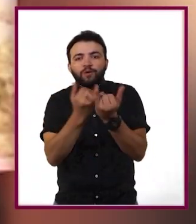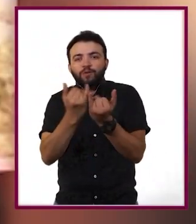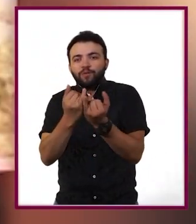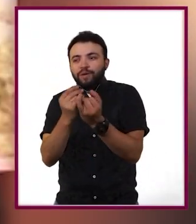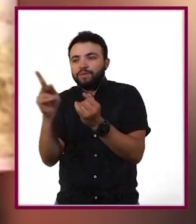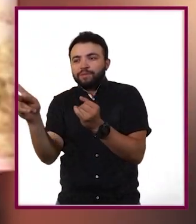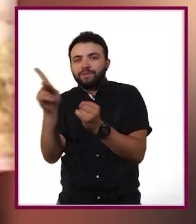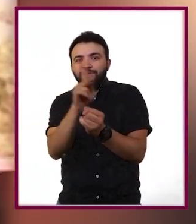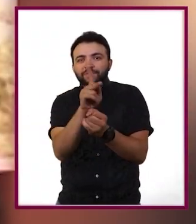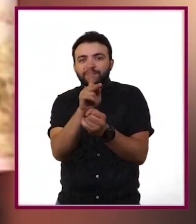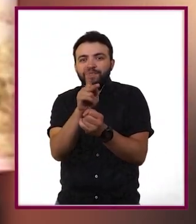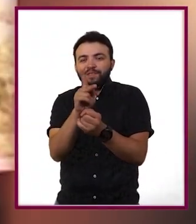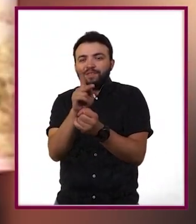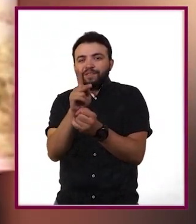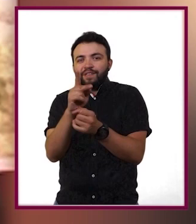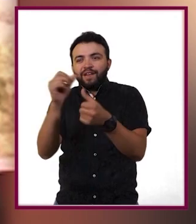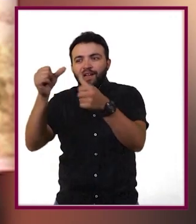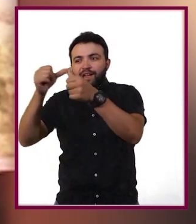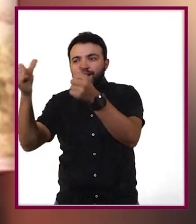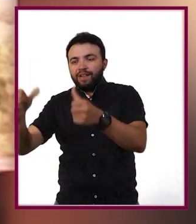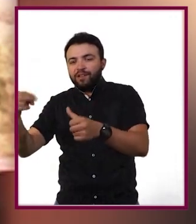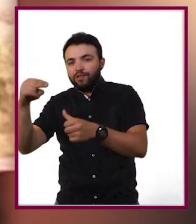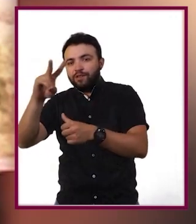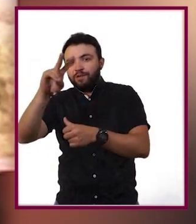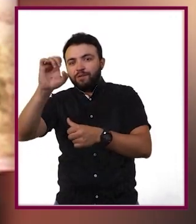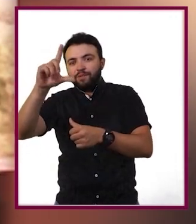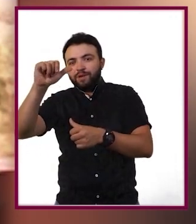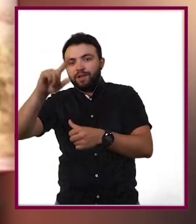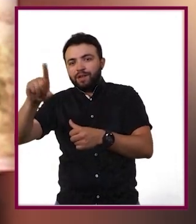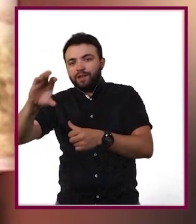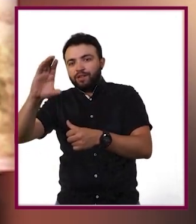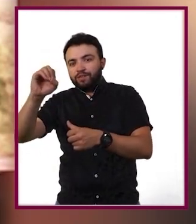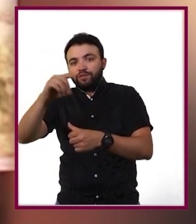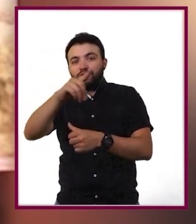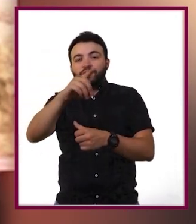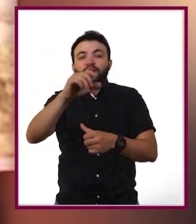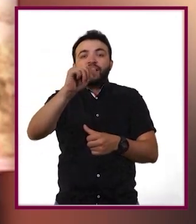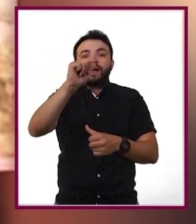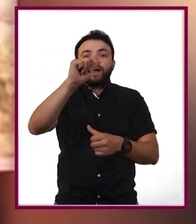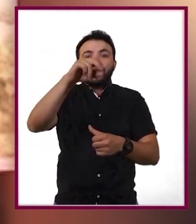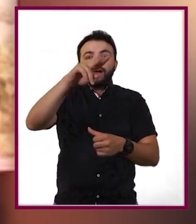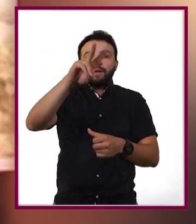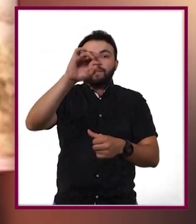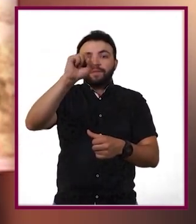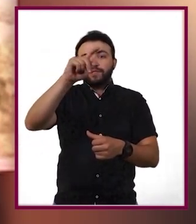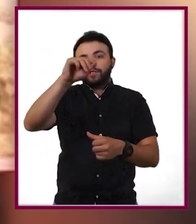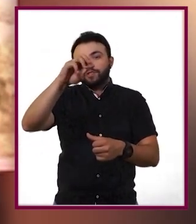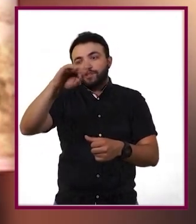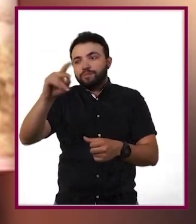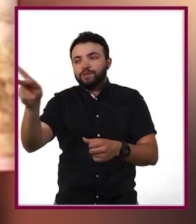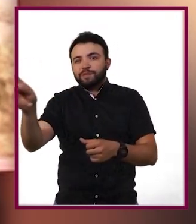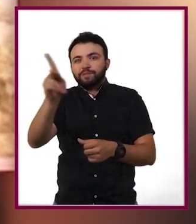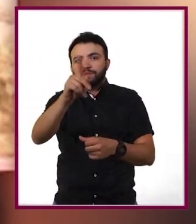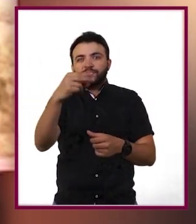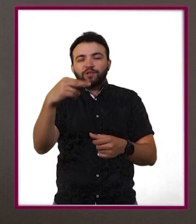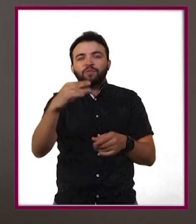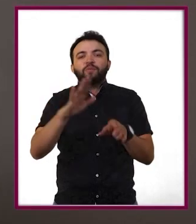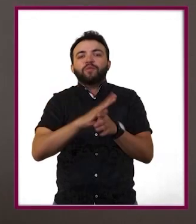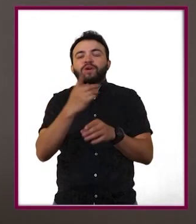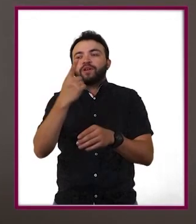su investigación de la metamorfosis de este ajolote o